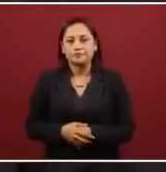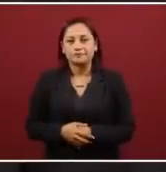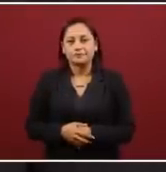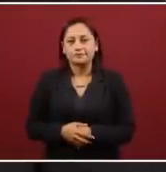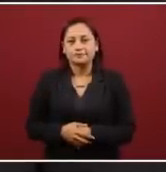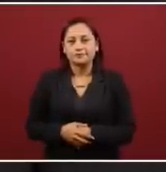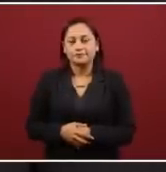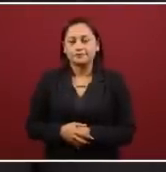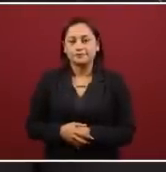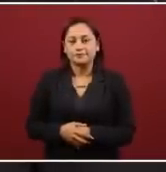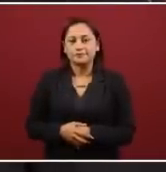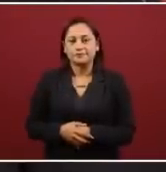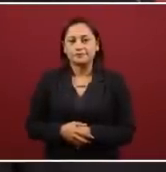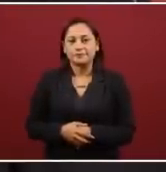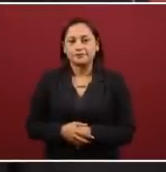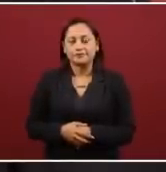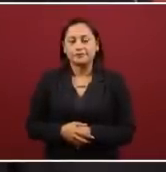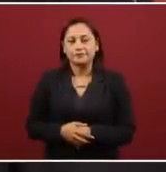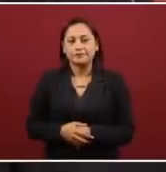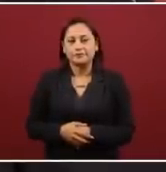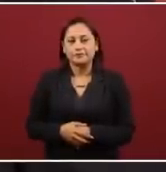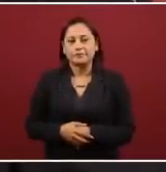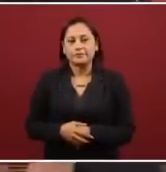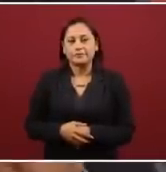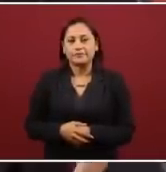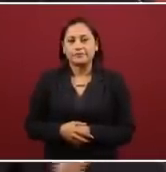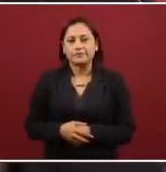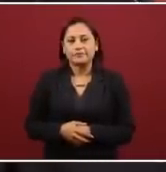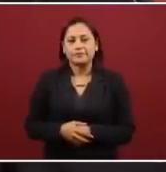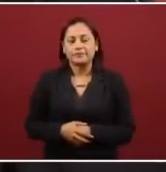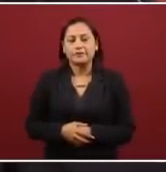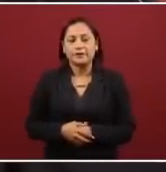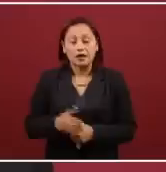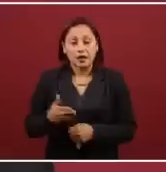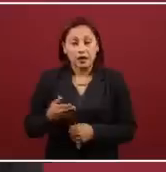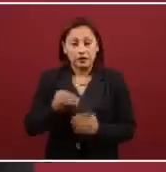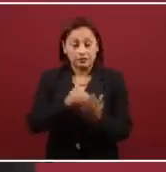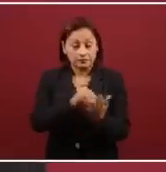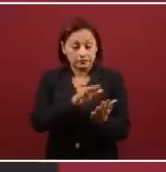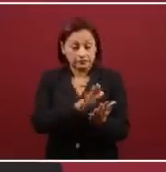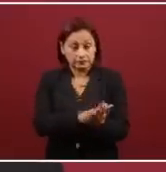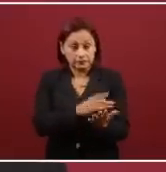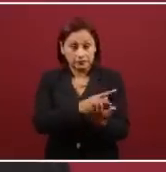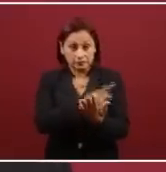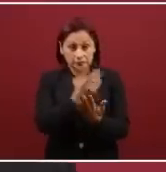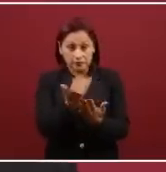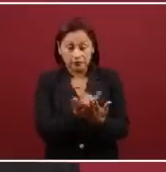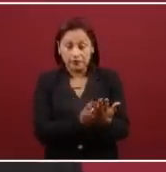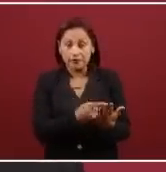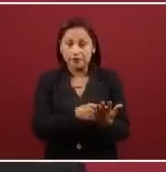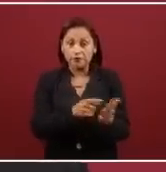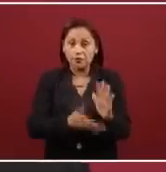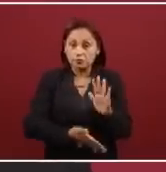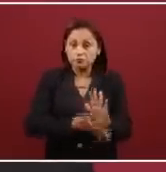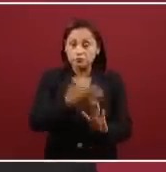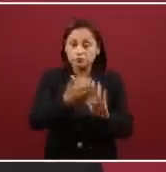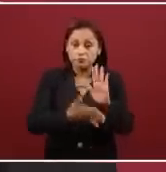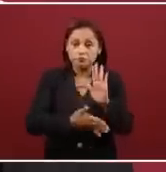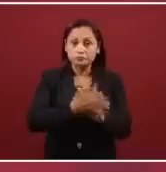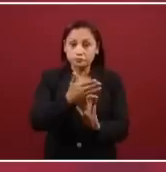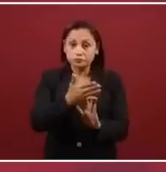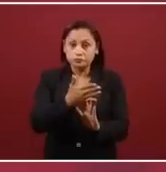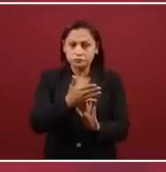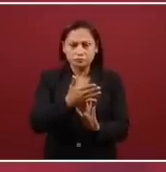pero no solo era la construcción y el daño ecológico, sino